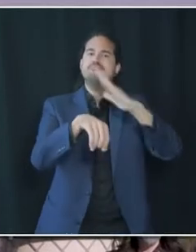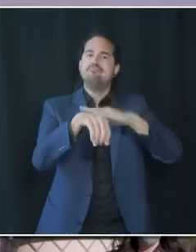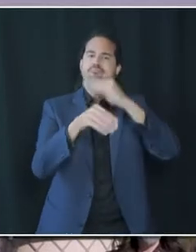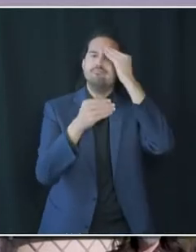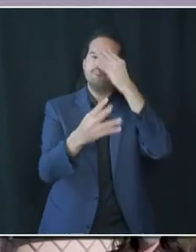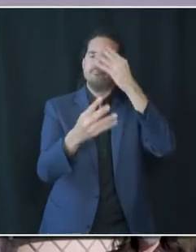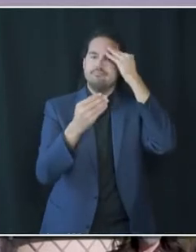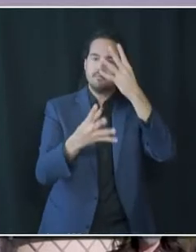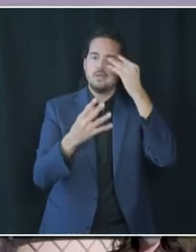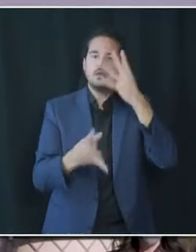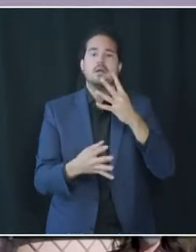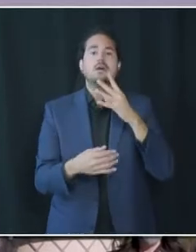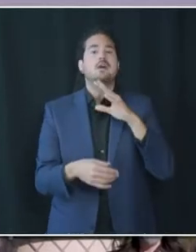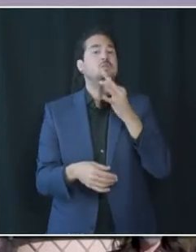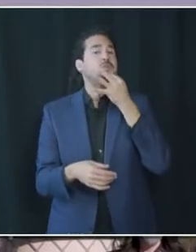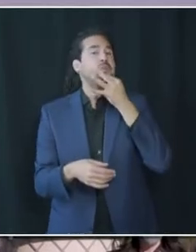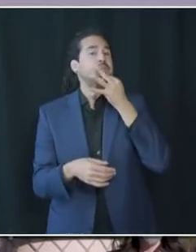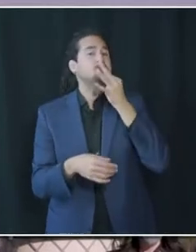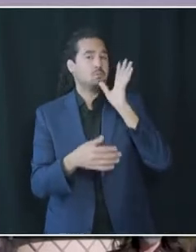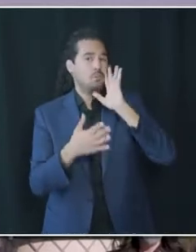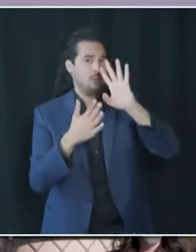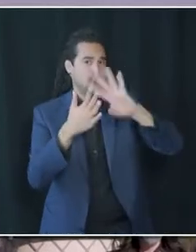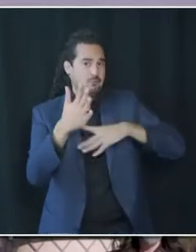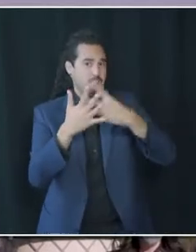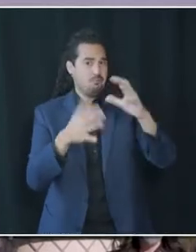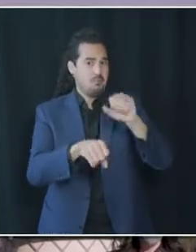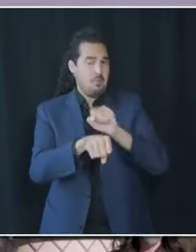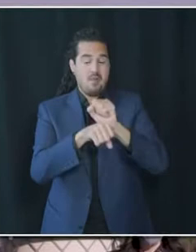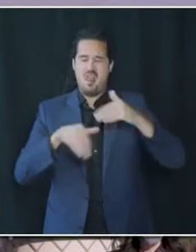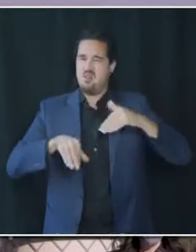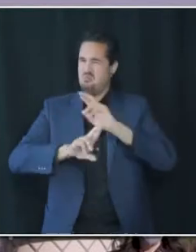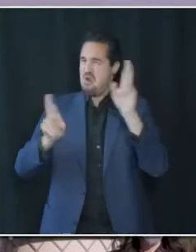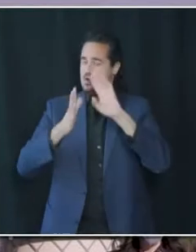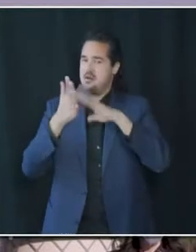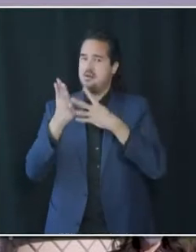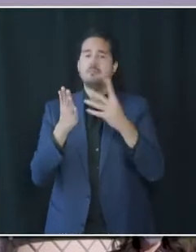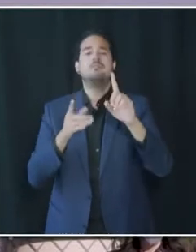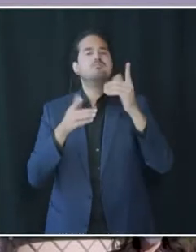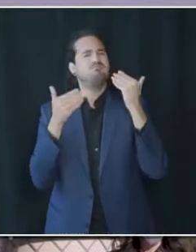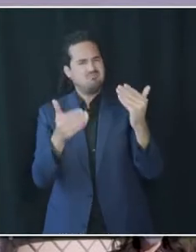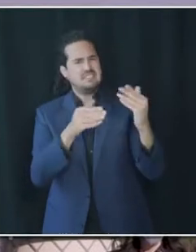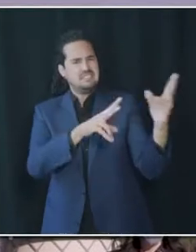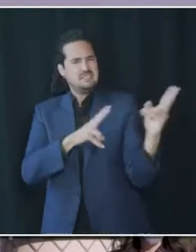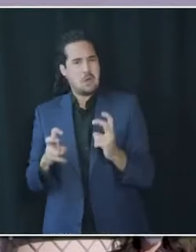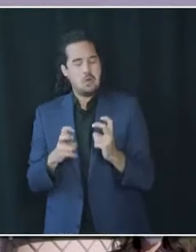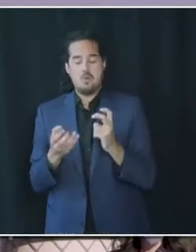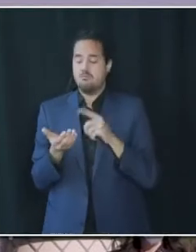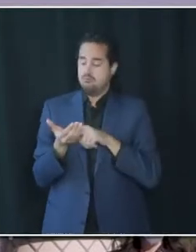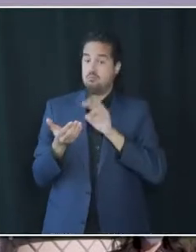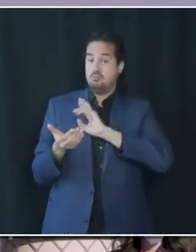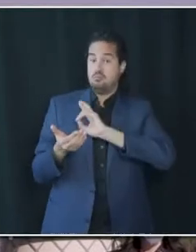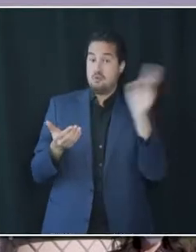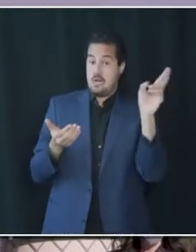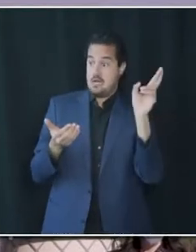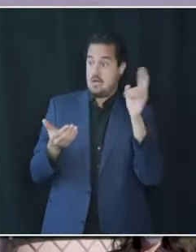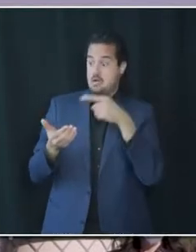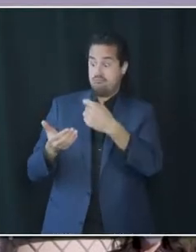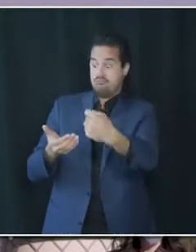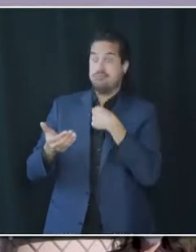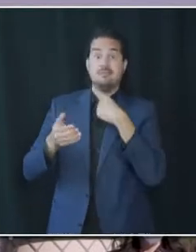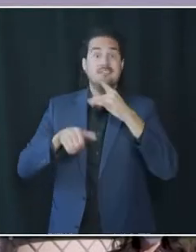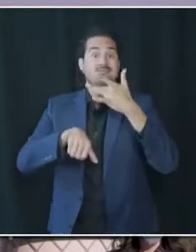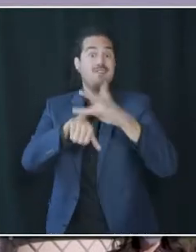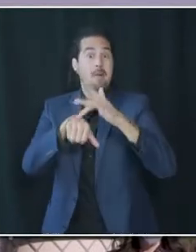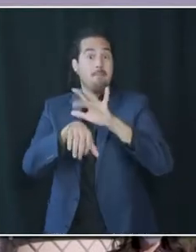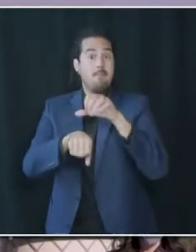itinerarios en unas semanas podrán acceder este modo para hacer su cita